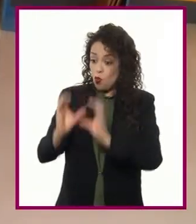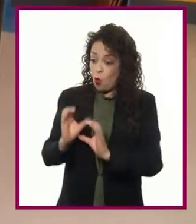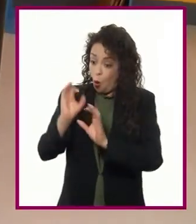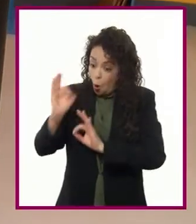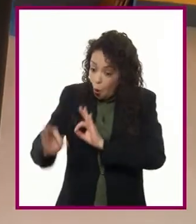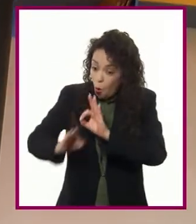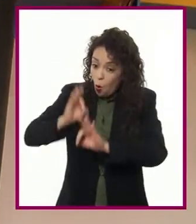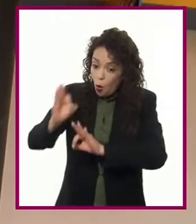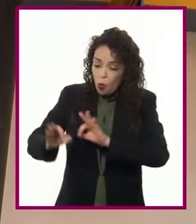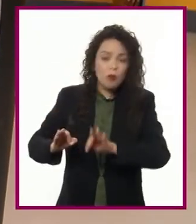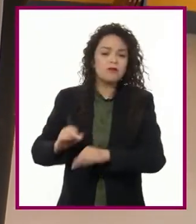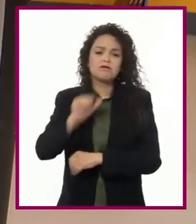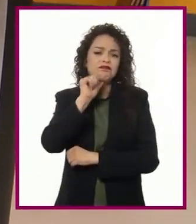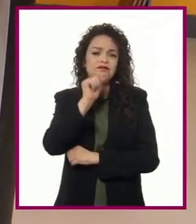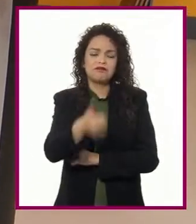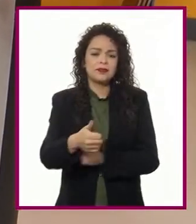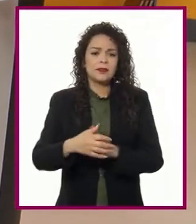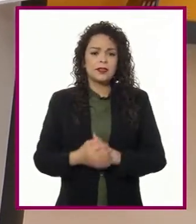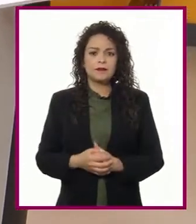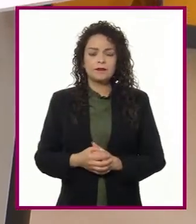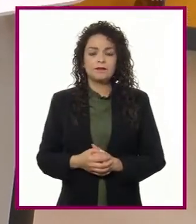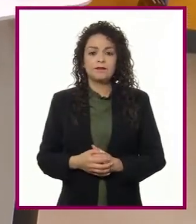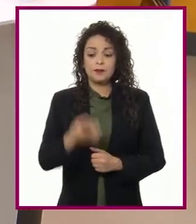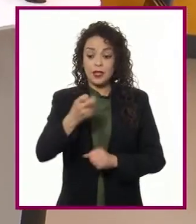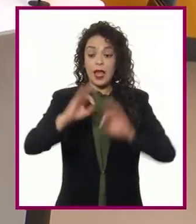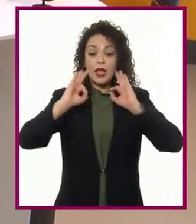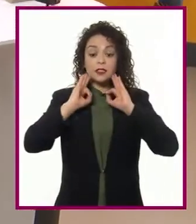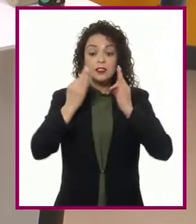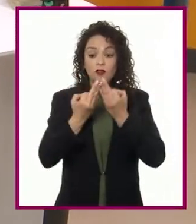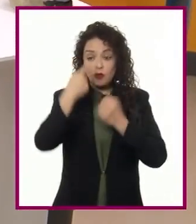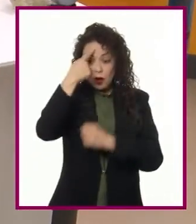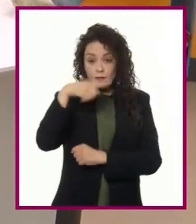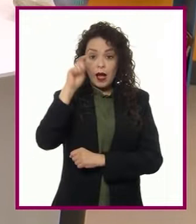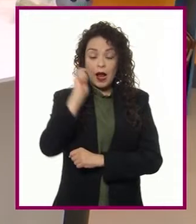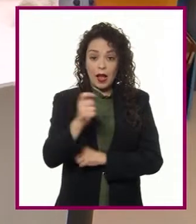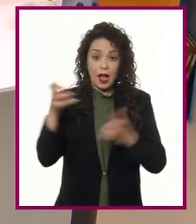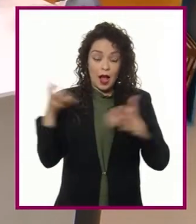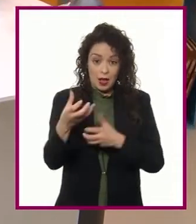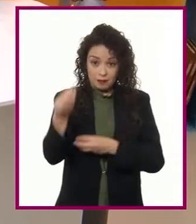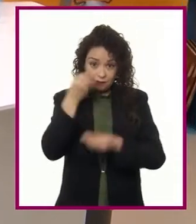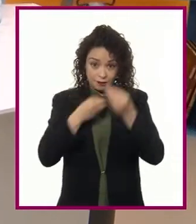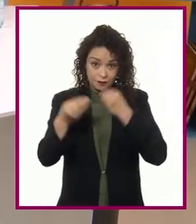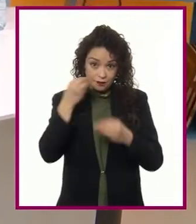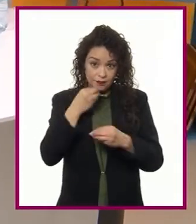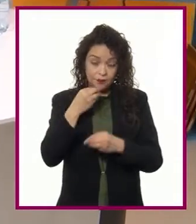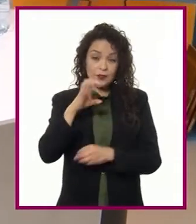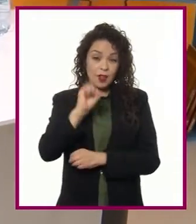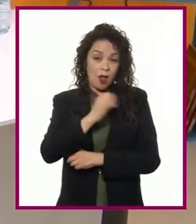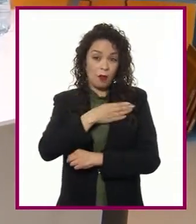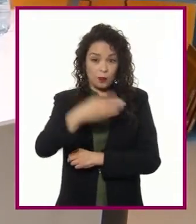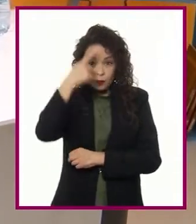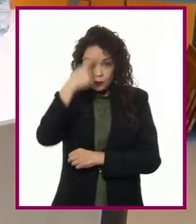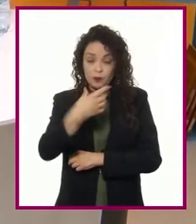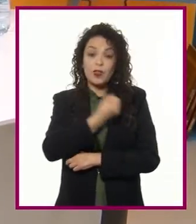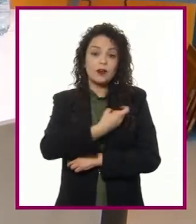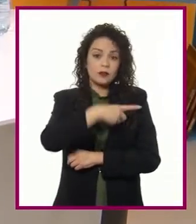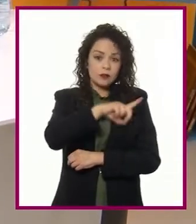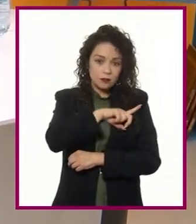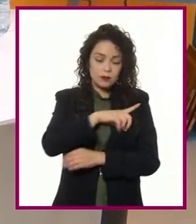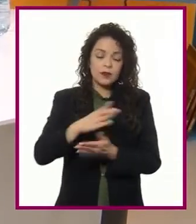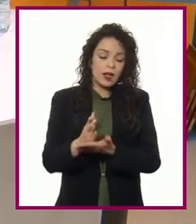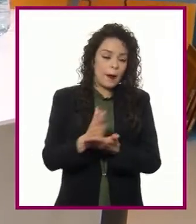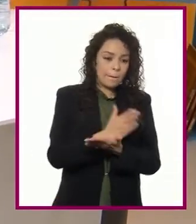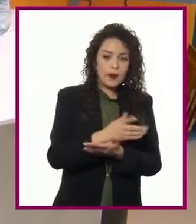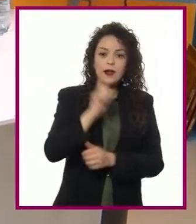especializados. Esta forma de obtener nuestros alimentos, además de que es buena para nuestra salud, tiene